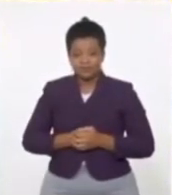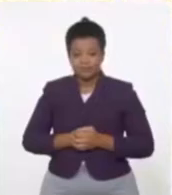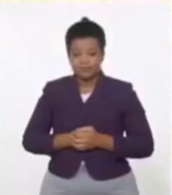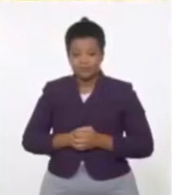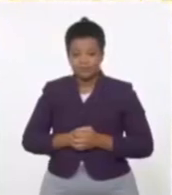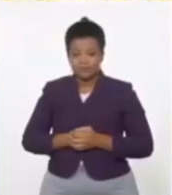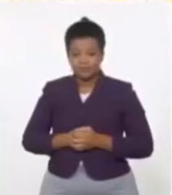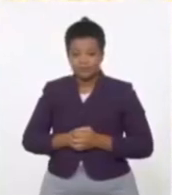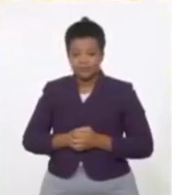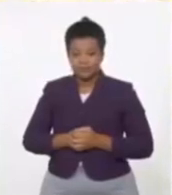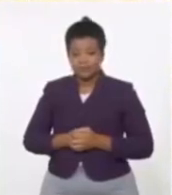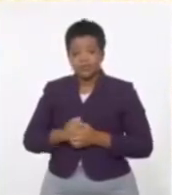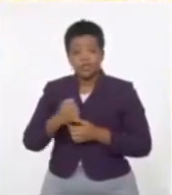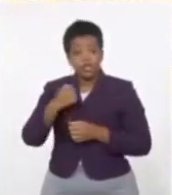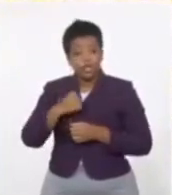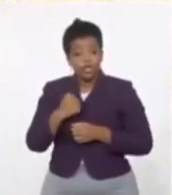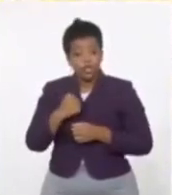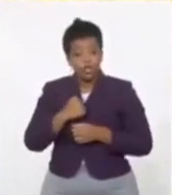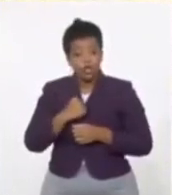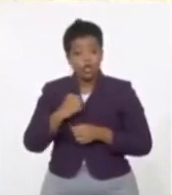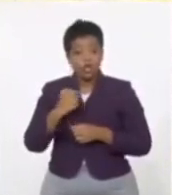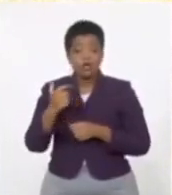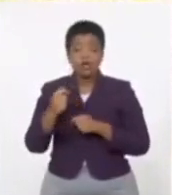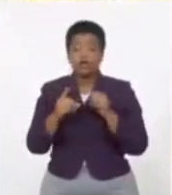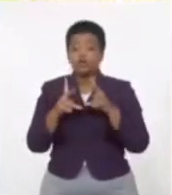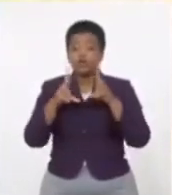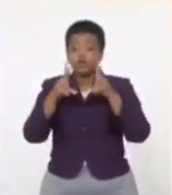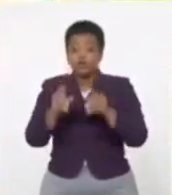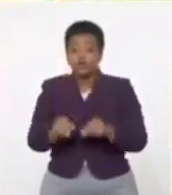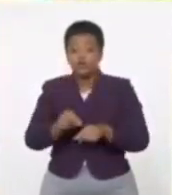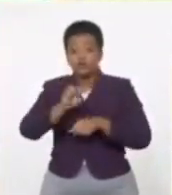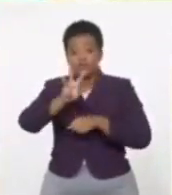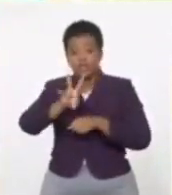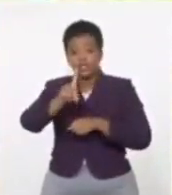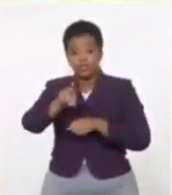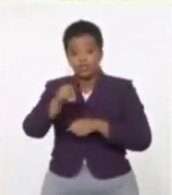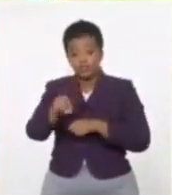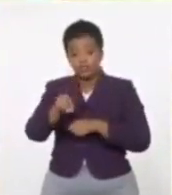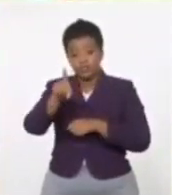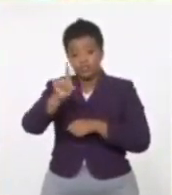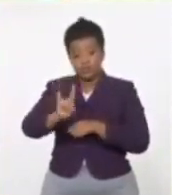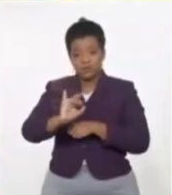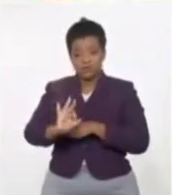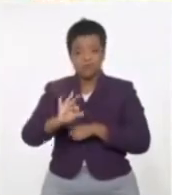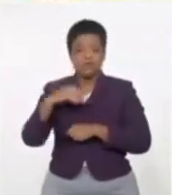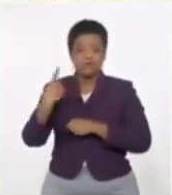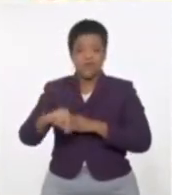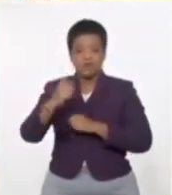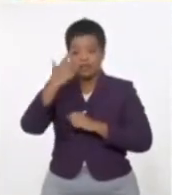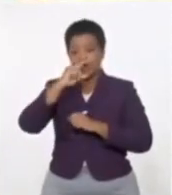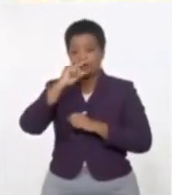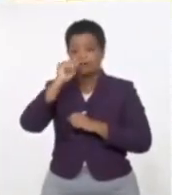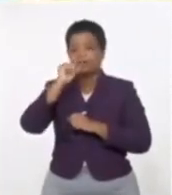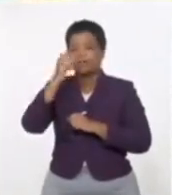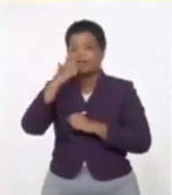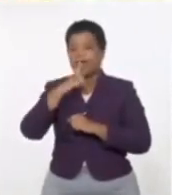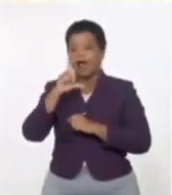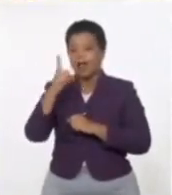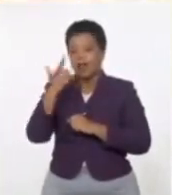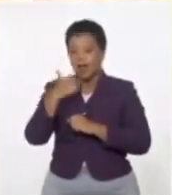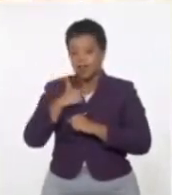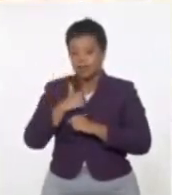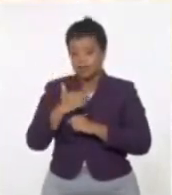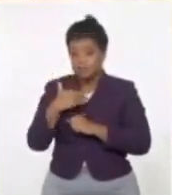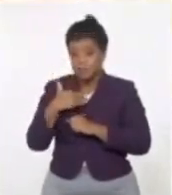Soy la candidata 3119 del ensayo de Abdala. Para mí, Abdala es